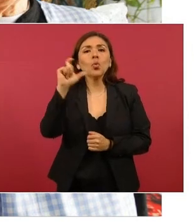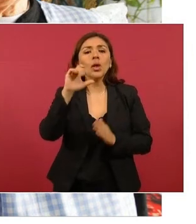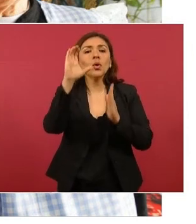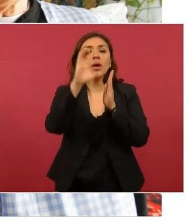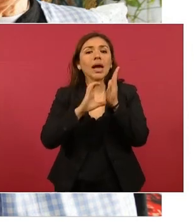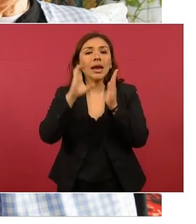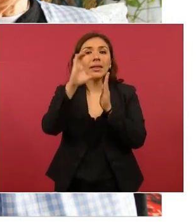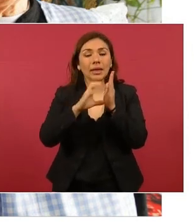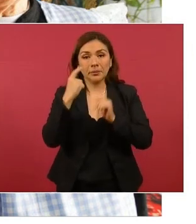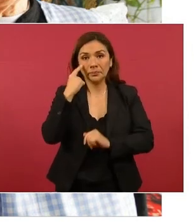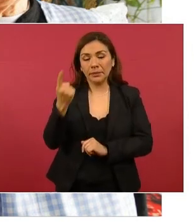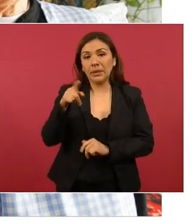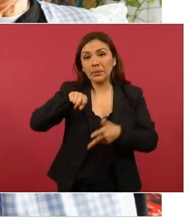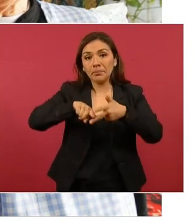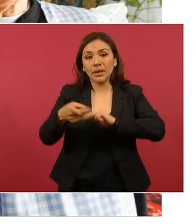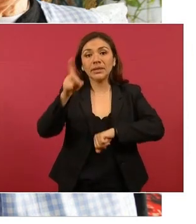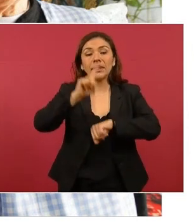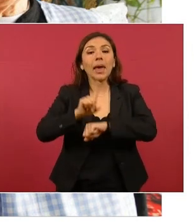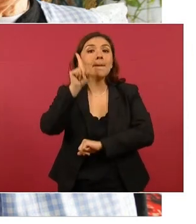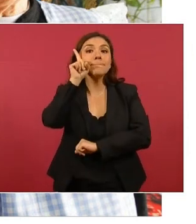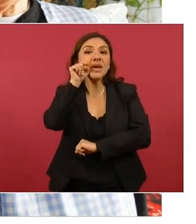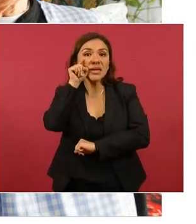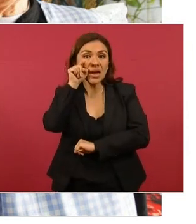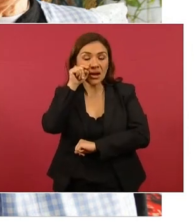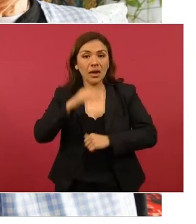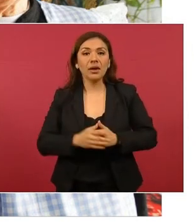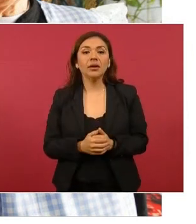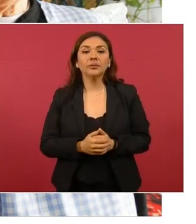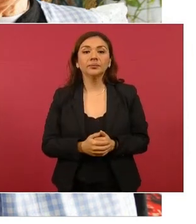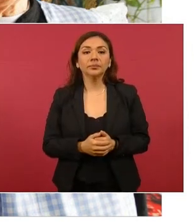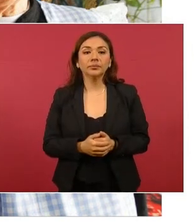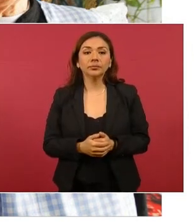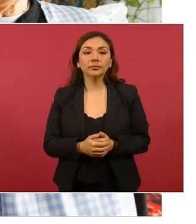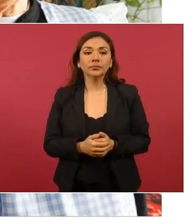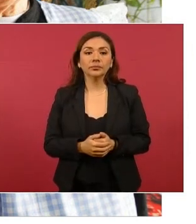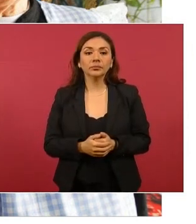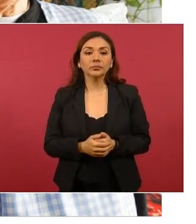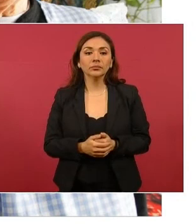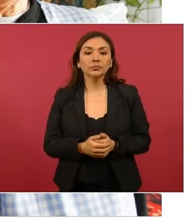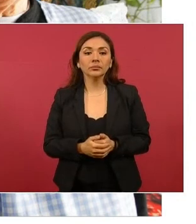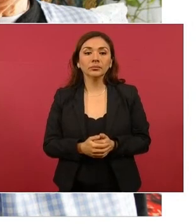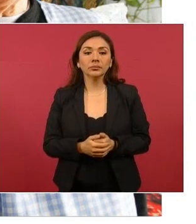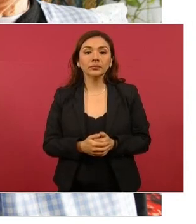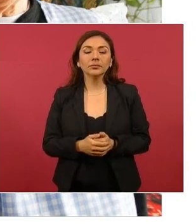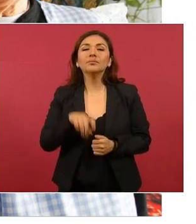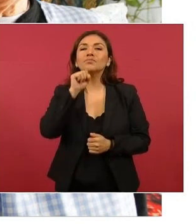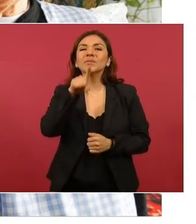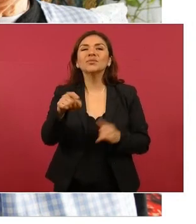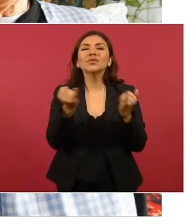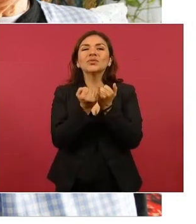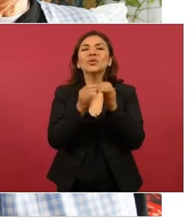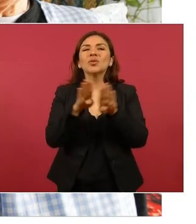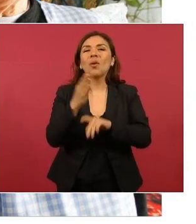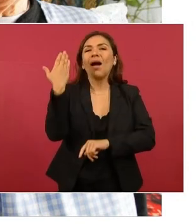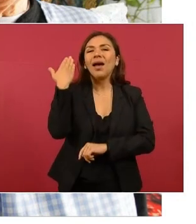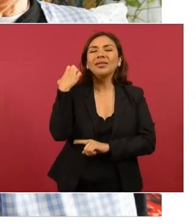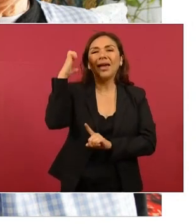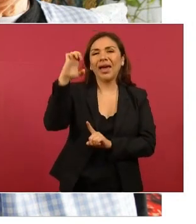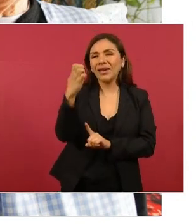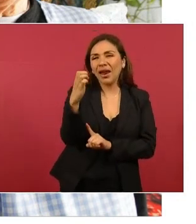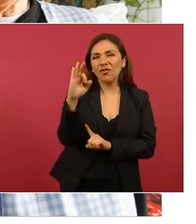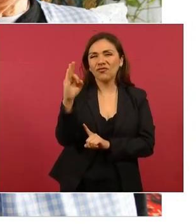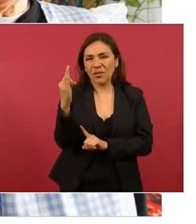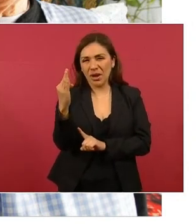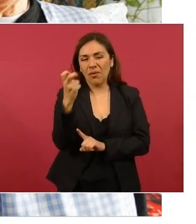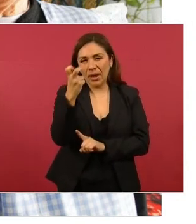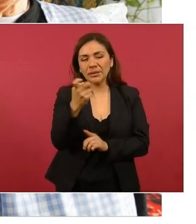calendario. Iniciamos el día de mañana con la dispersión, como lo hicimos en el primer bimestre de enero y febrero.